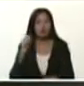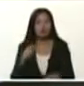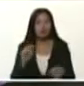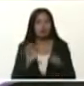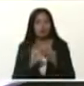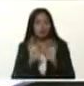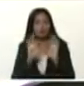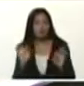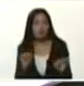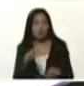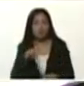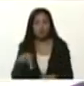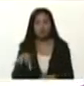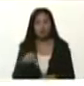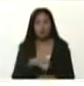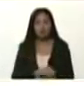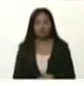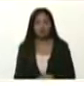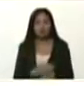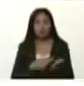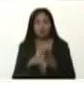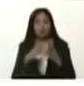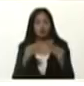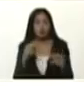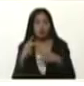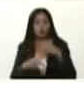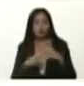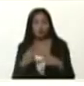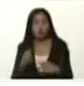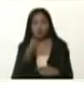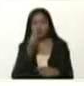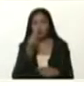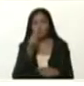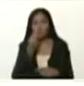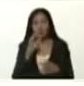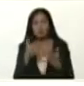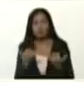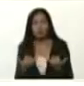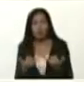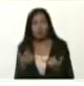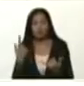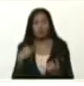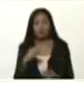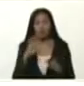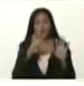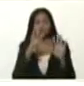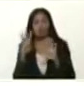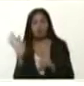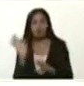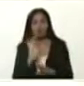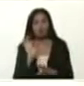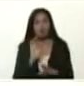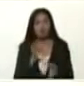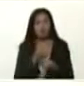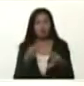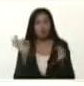empresas del Estado, sobre todo las productoras de alimentos, hemos tenido un 99% de